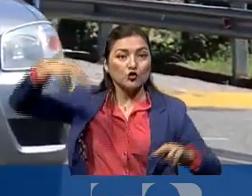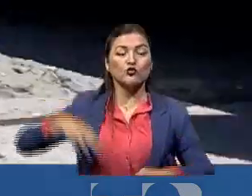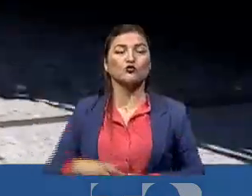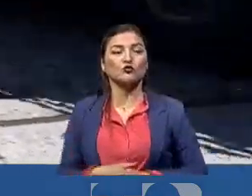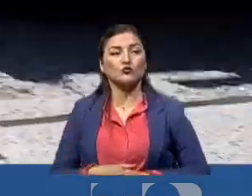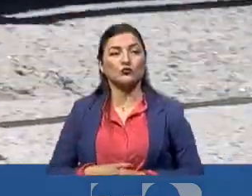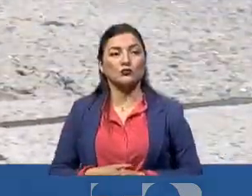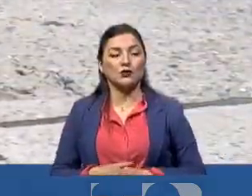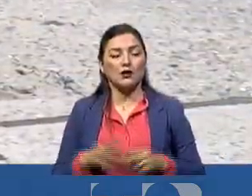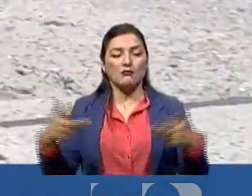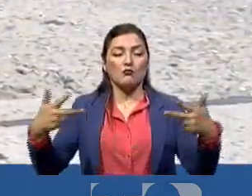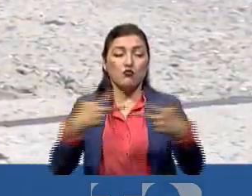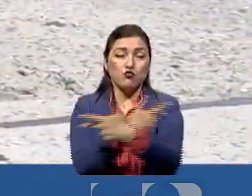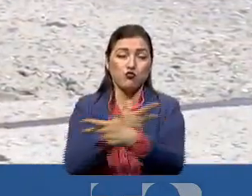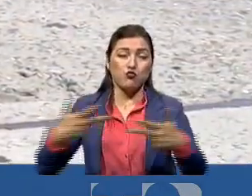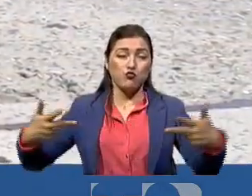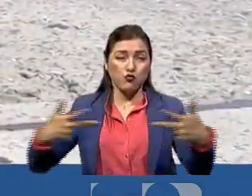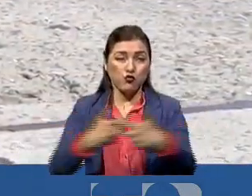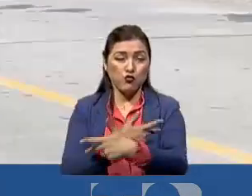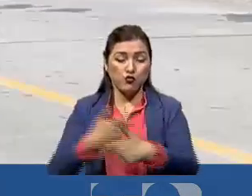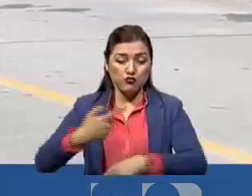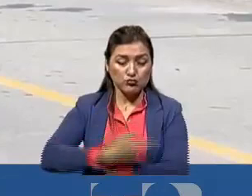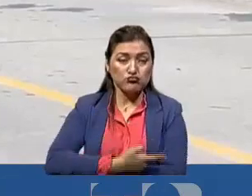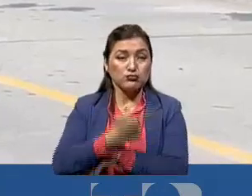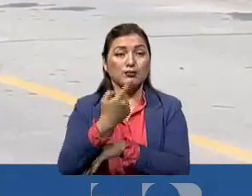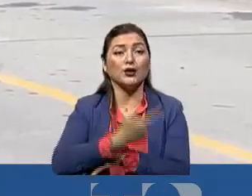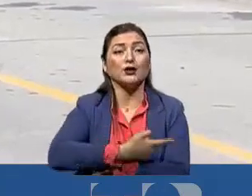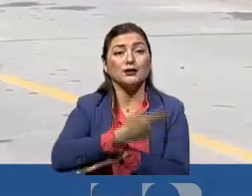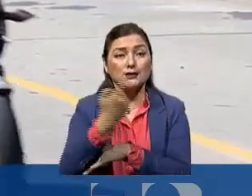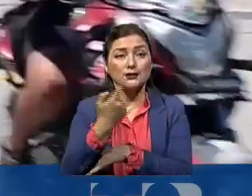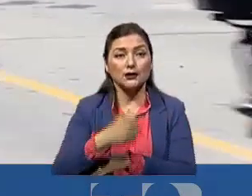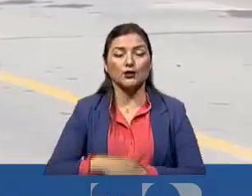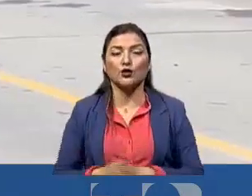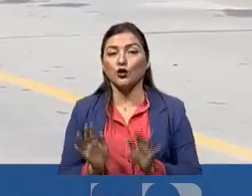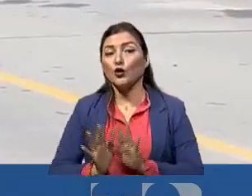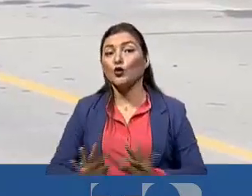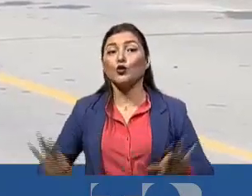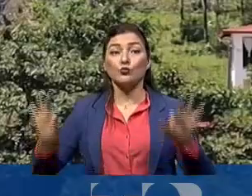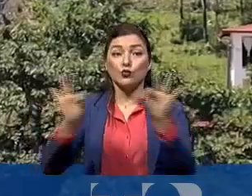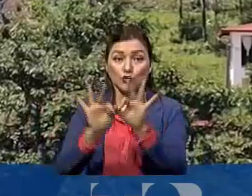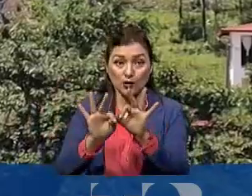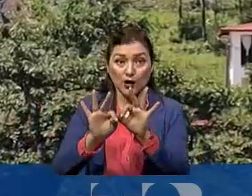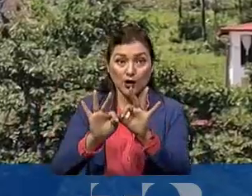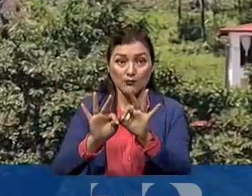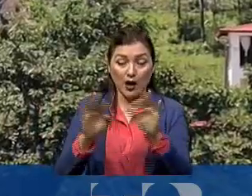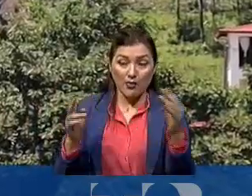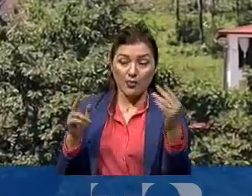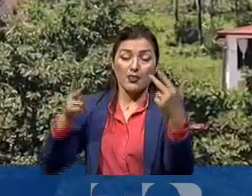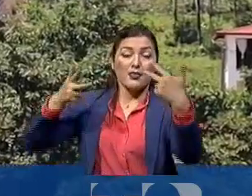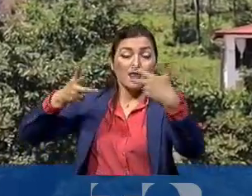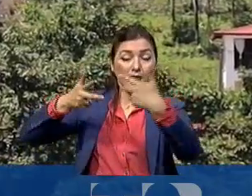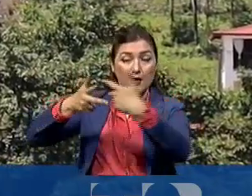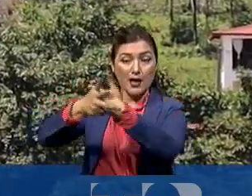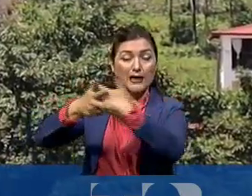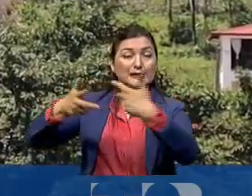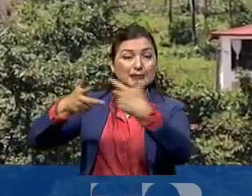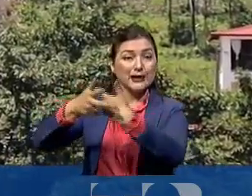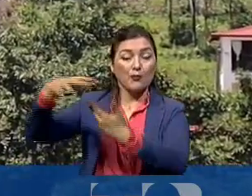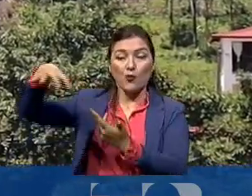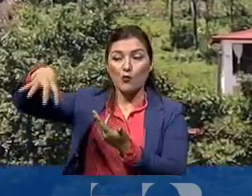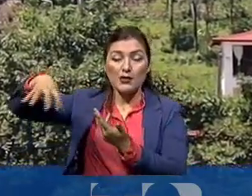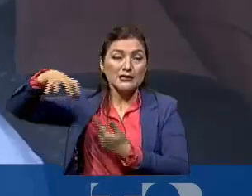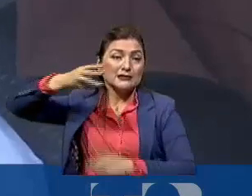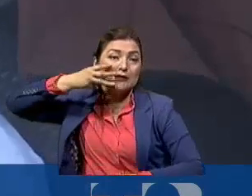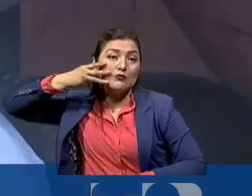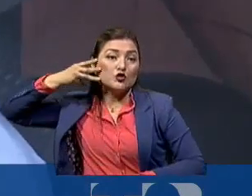alto el tráfico vehicular que a diario se registra por la importancia de la conectividad directa entre las provincias amazónicas y la